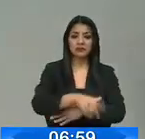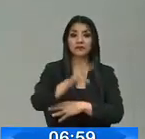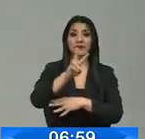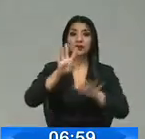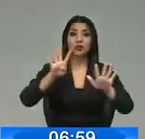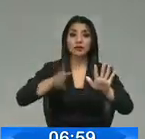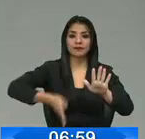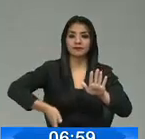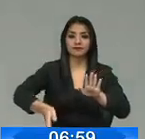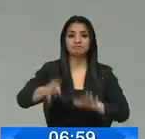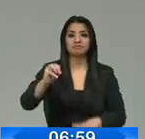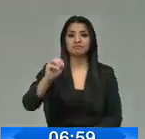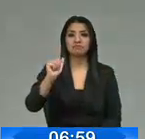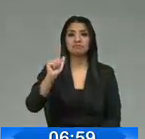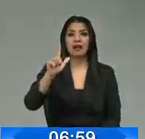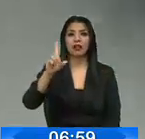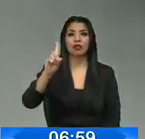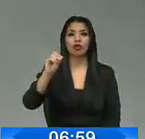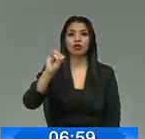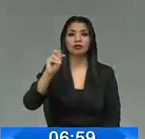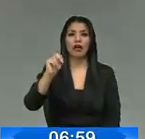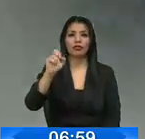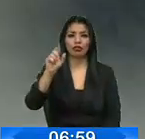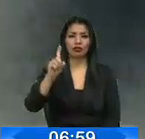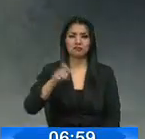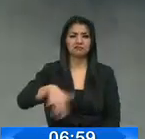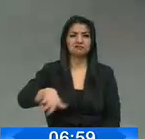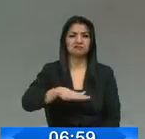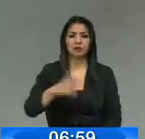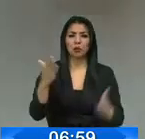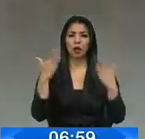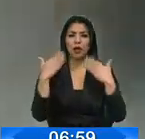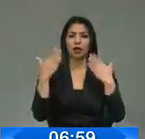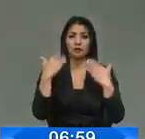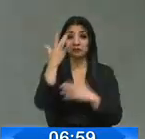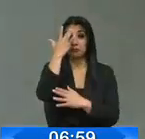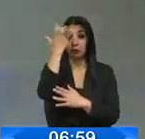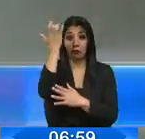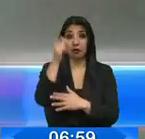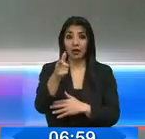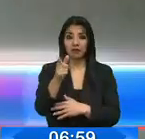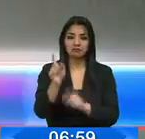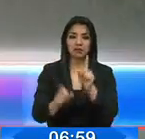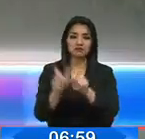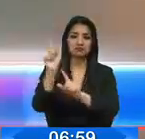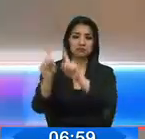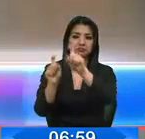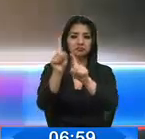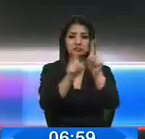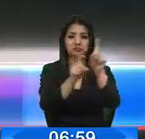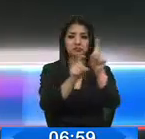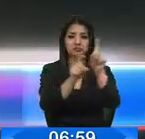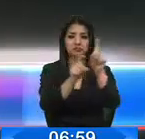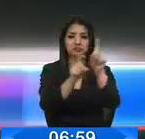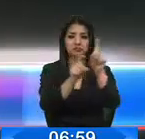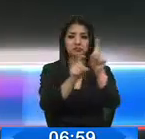al suroeste de Guayaquil. ¿Por qué se dio la agresión? Se lo consultamos a los moradores del sector.